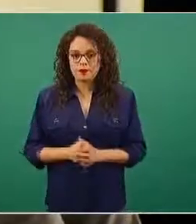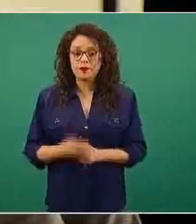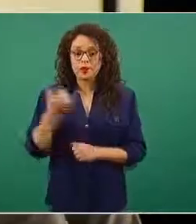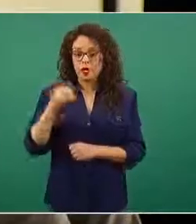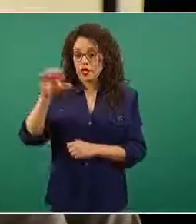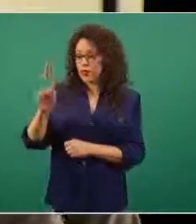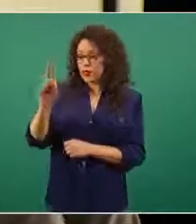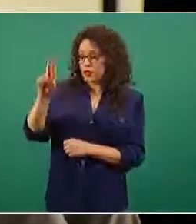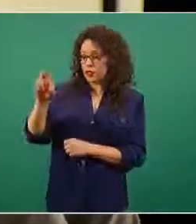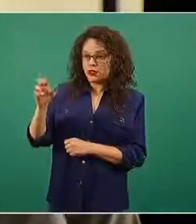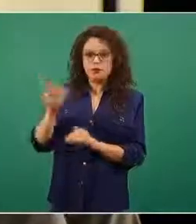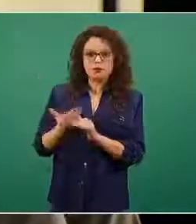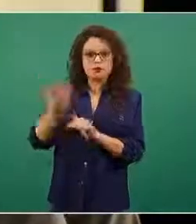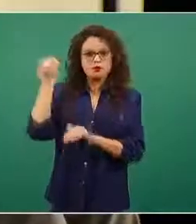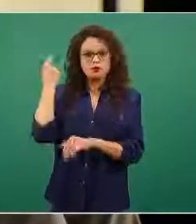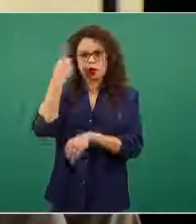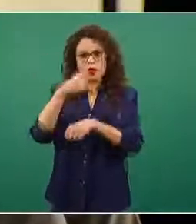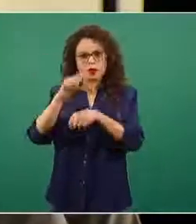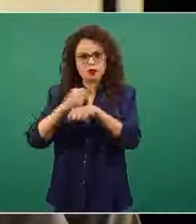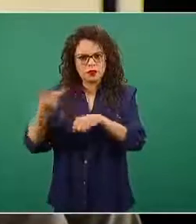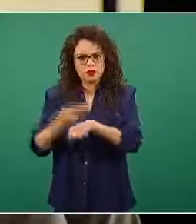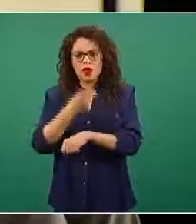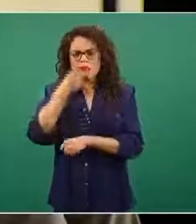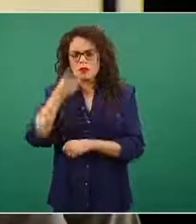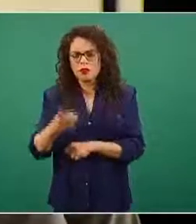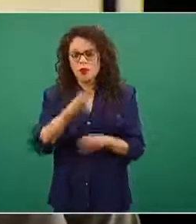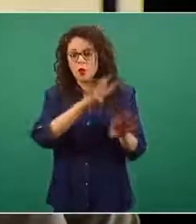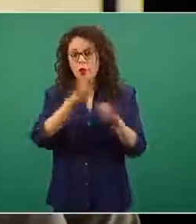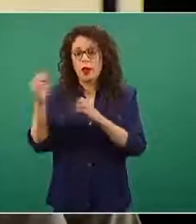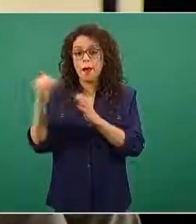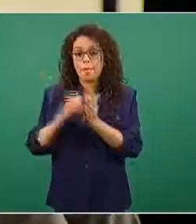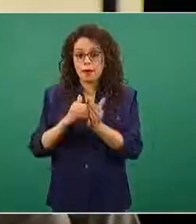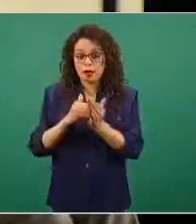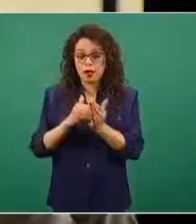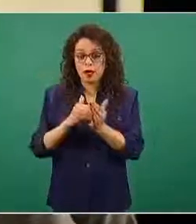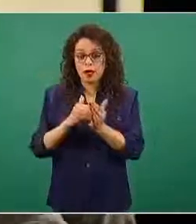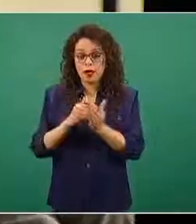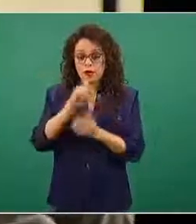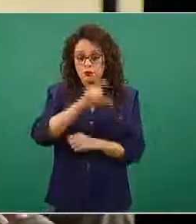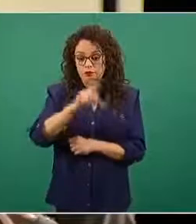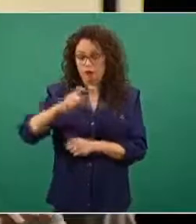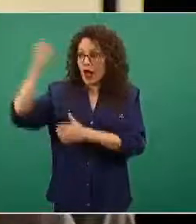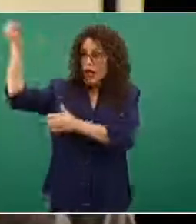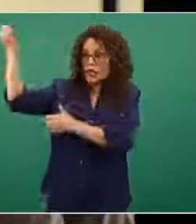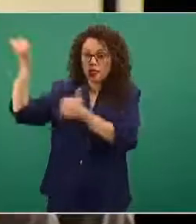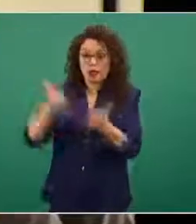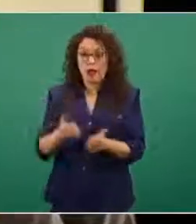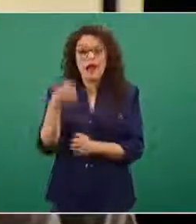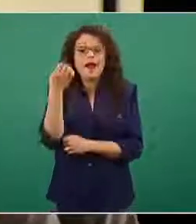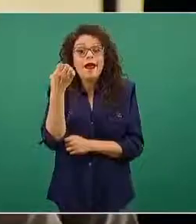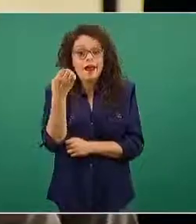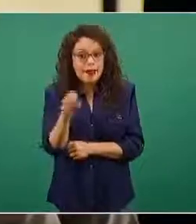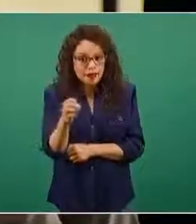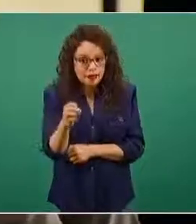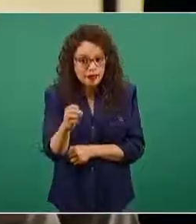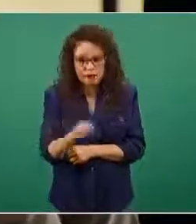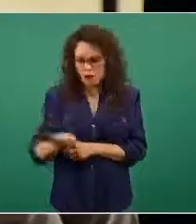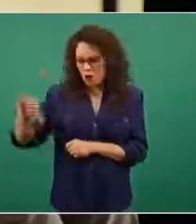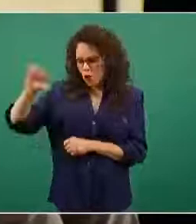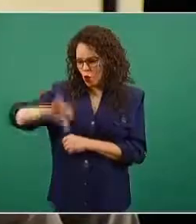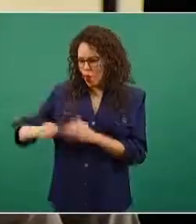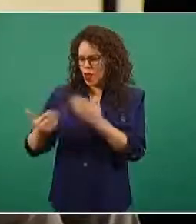Relaciones Exteriores la semana pasada de 400,000 dosis que llegarían en enero, y hoy el maestro Juan Ferrer habla